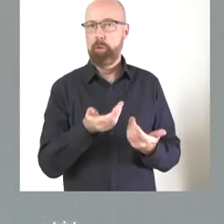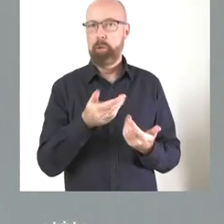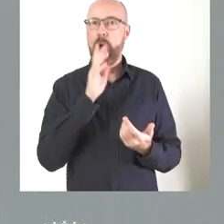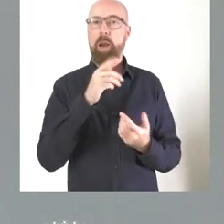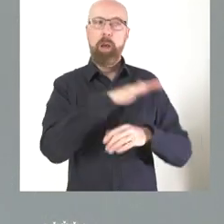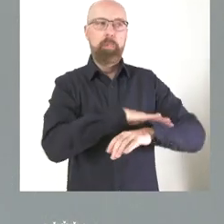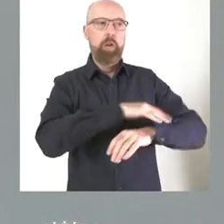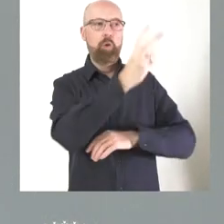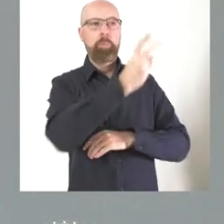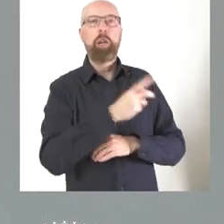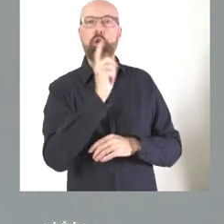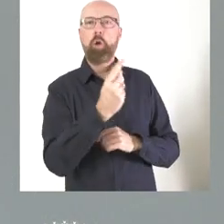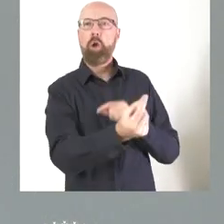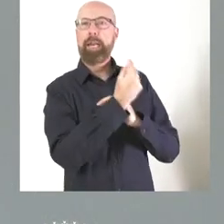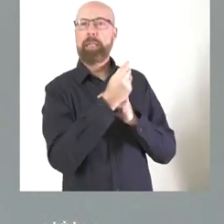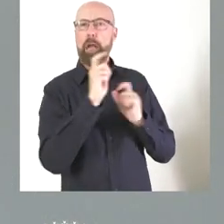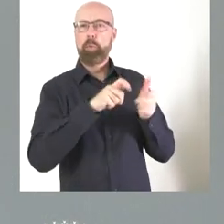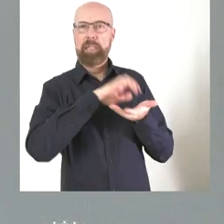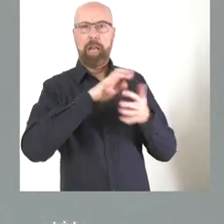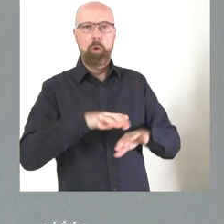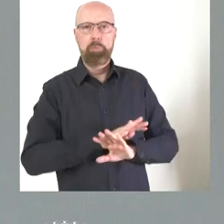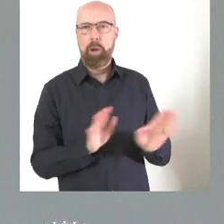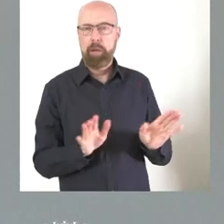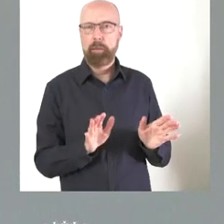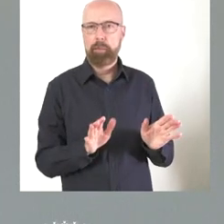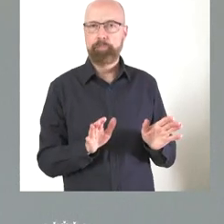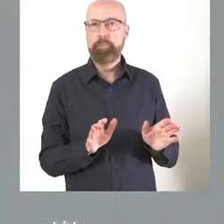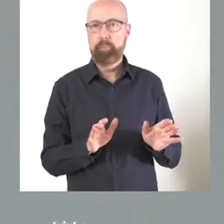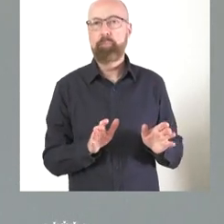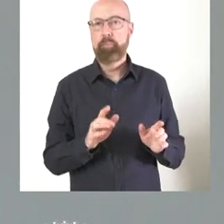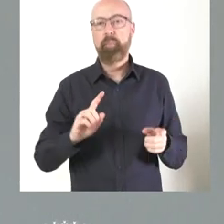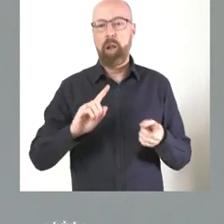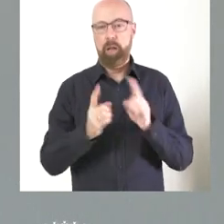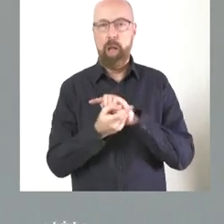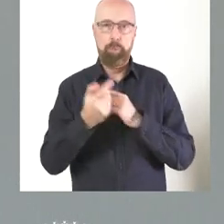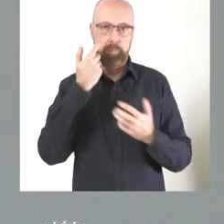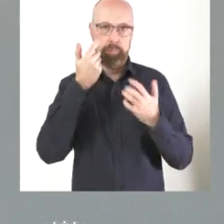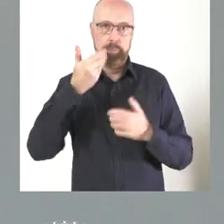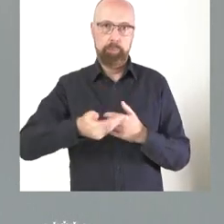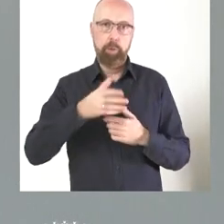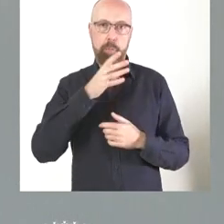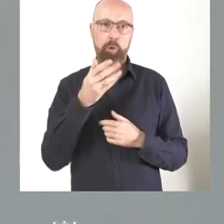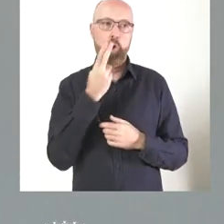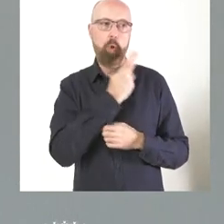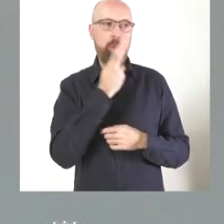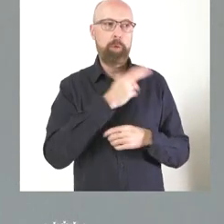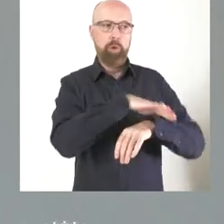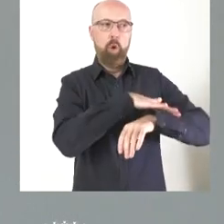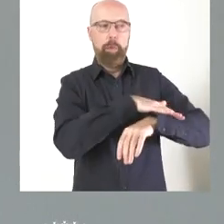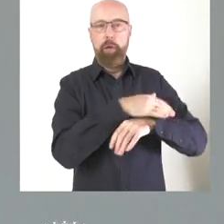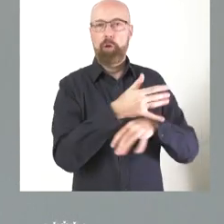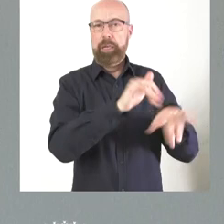luego el cambio sustancial es relevante respecto a lo que ha pasado en este tiempo a la hora de asumir compromisos nosotros Seguiremos insistiendo